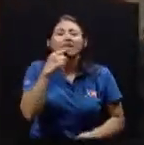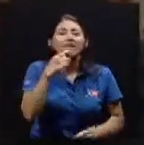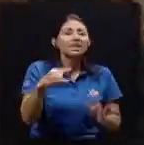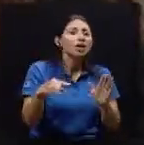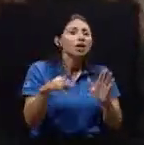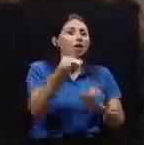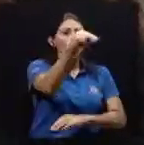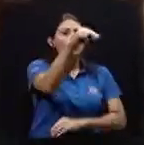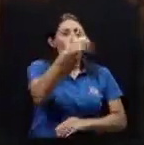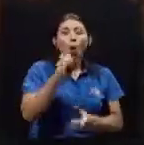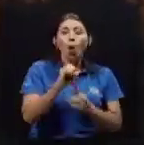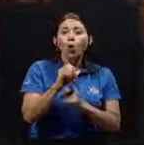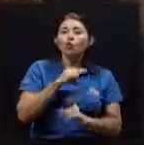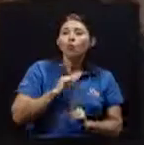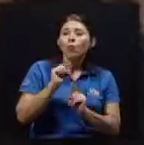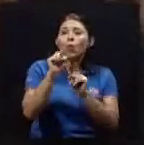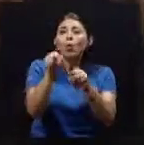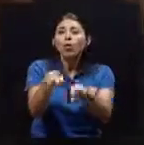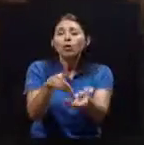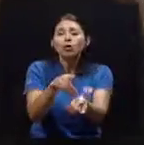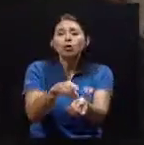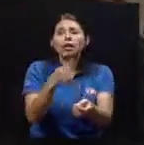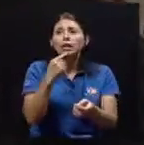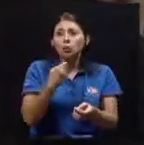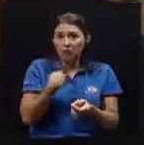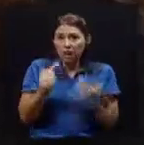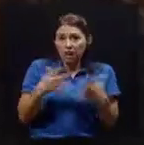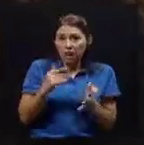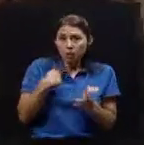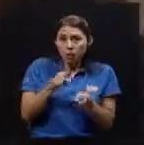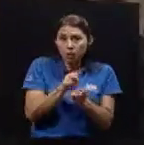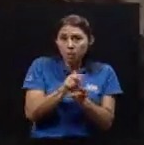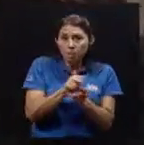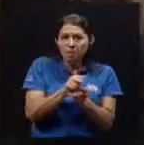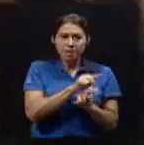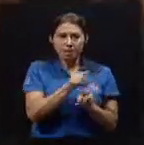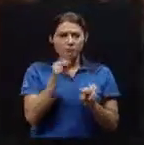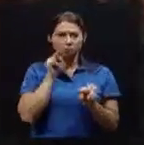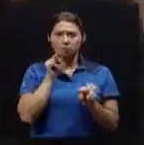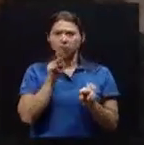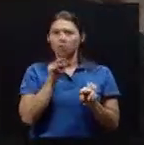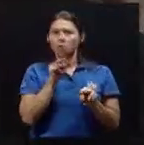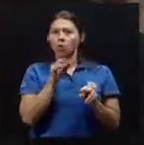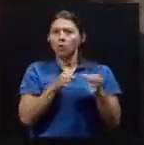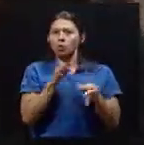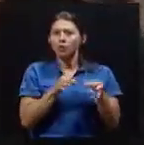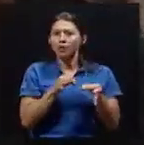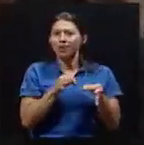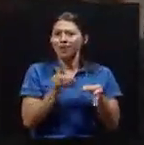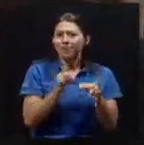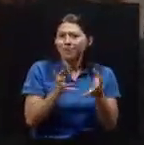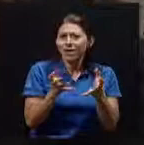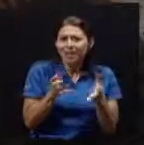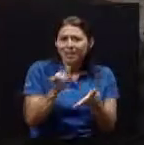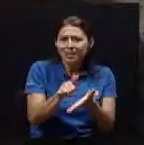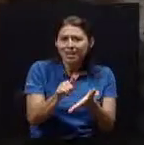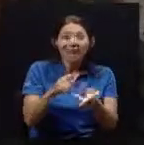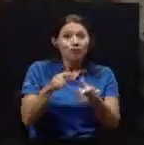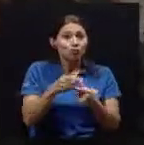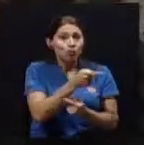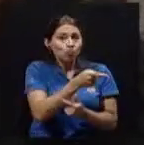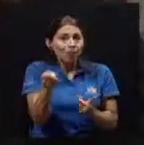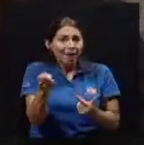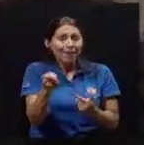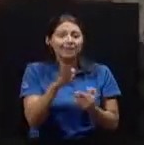digo que tengo relaciones sexuales y me juzgan o me ven con ojos que no son los que yo desearía. Me gustaría también que ustedes desde el campo